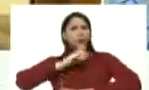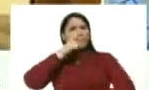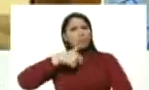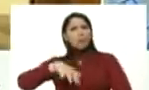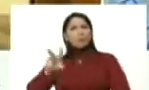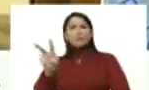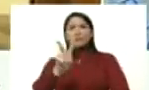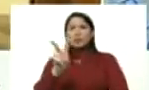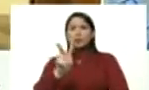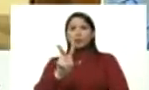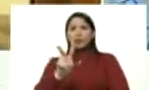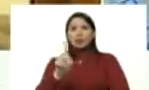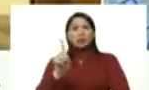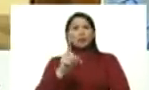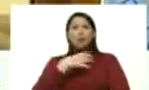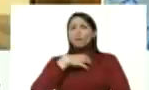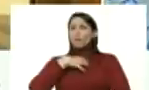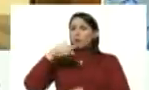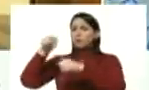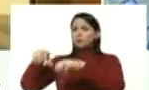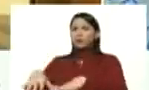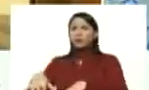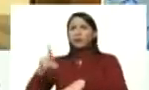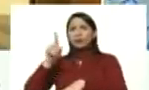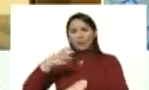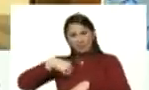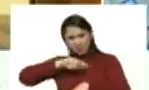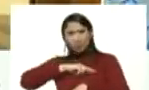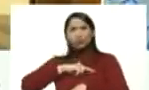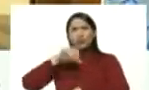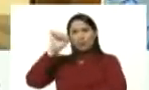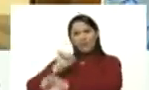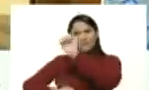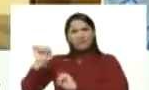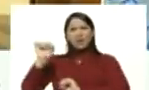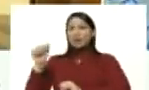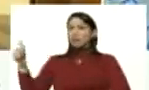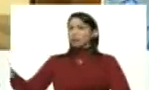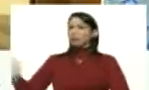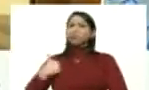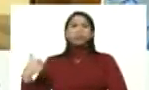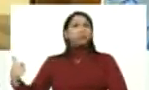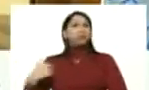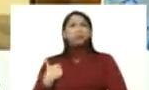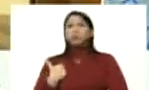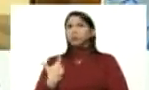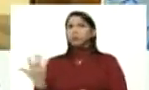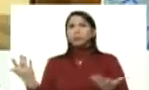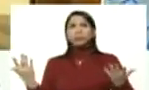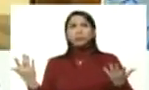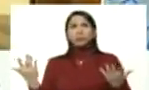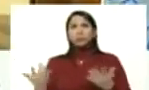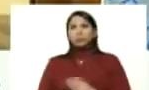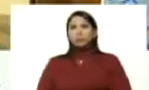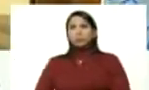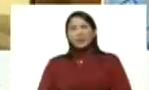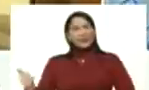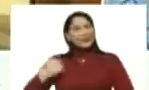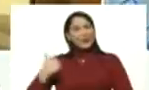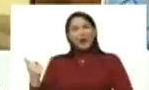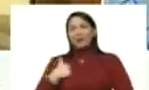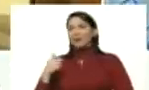venezolano son irrenunciables y la defenderemos bajo cualquier circunstancia y en